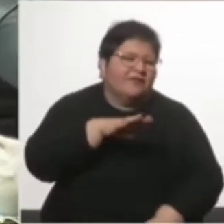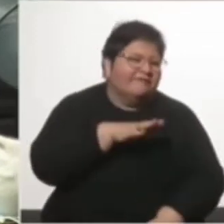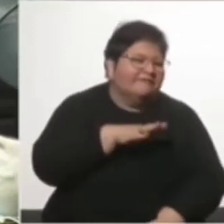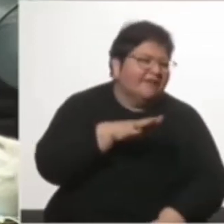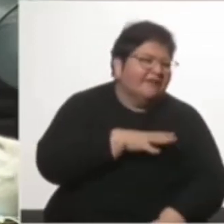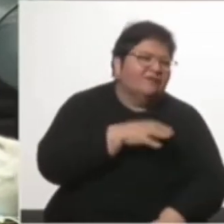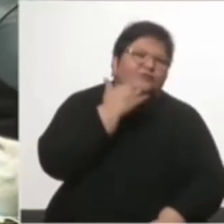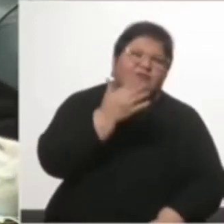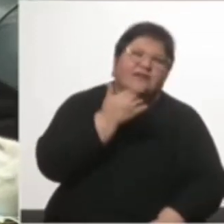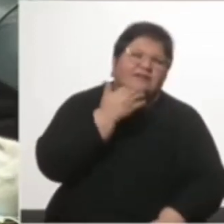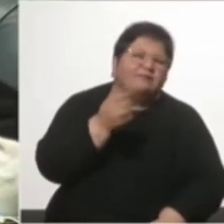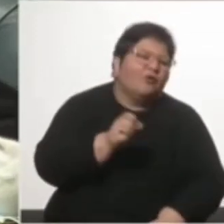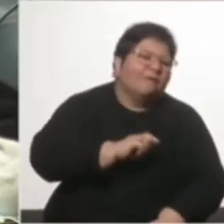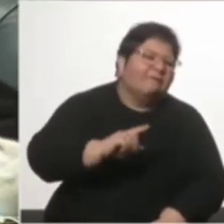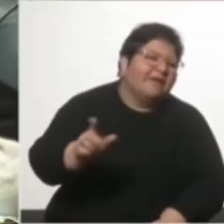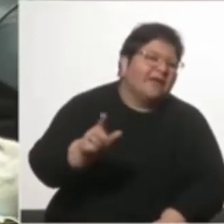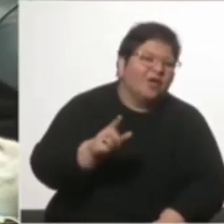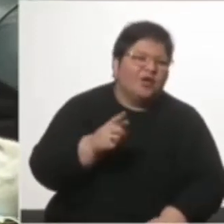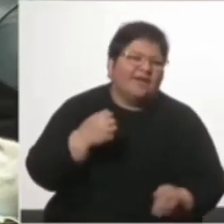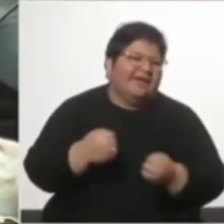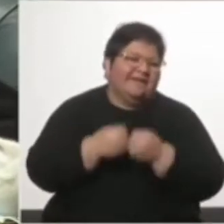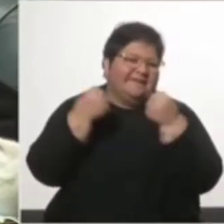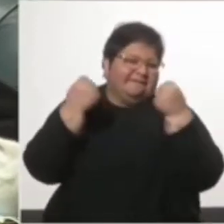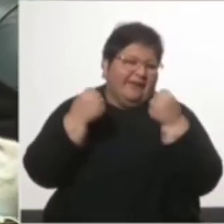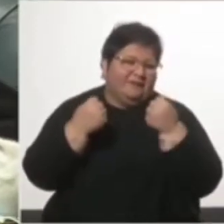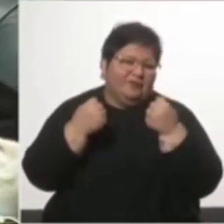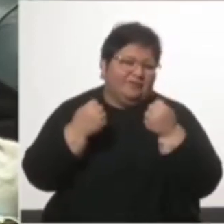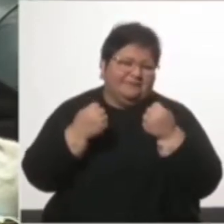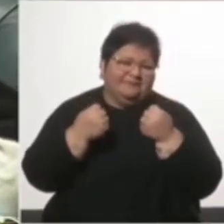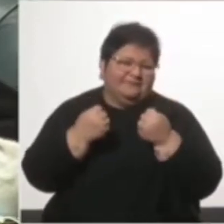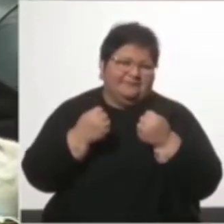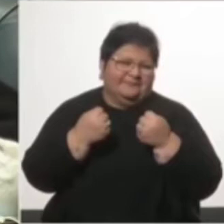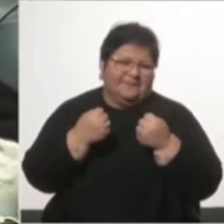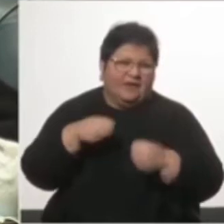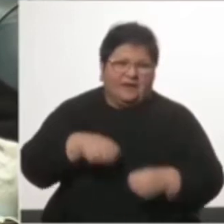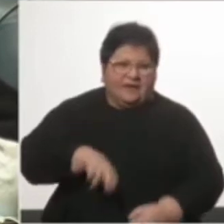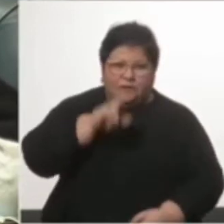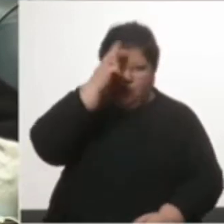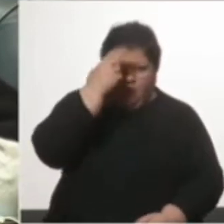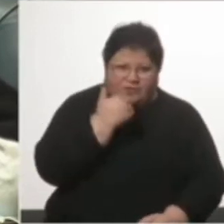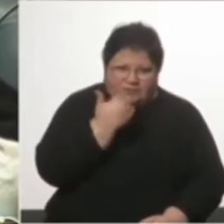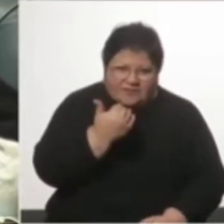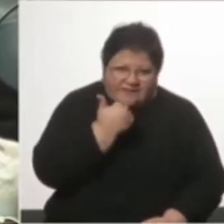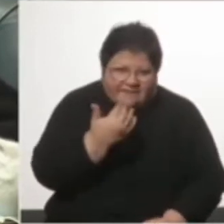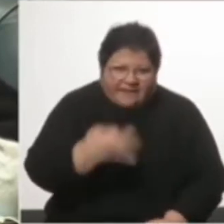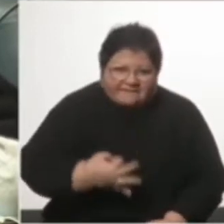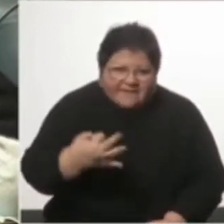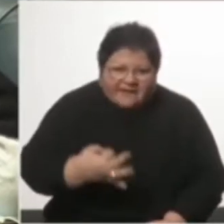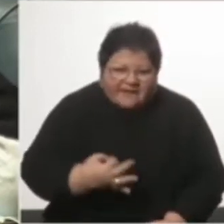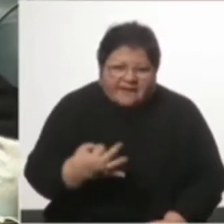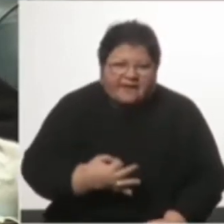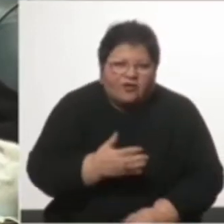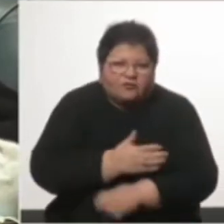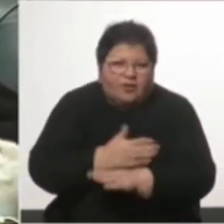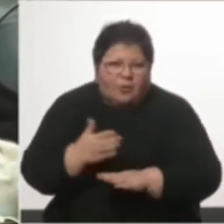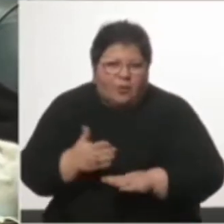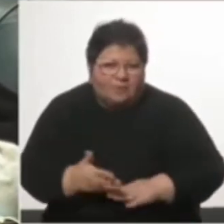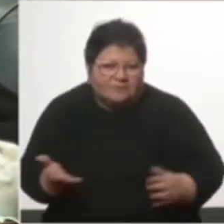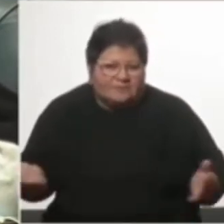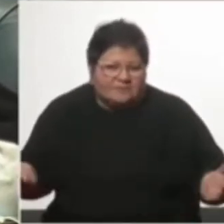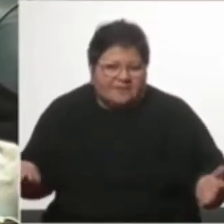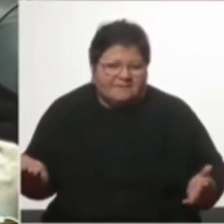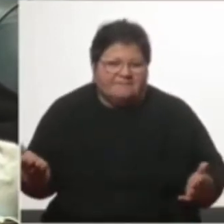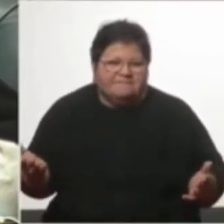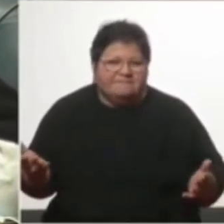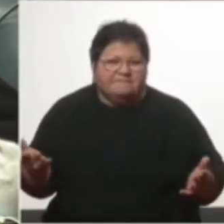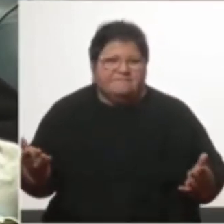los peores efectos, no se habían manifestado en nuestra sociedad, también llegaba